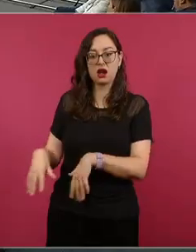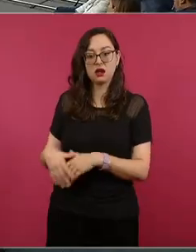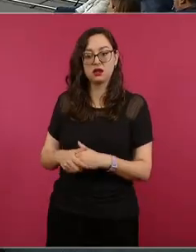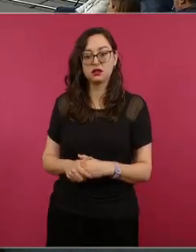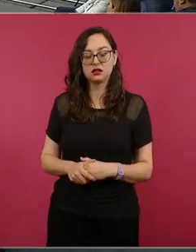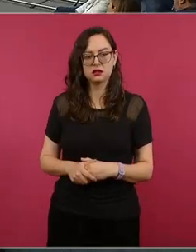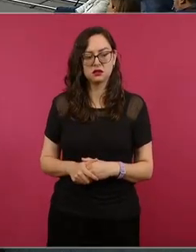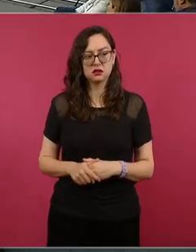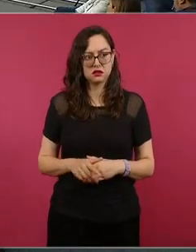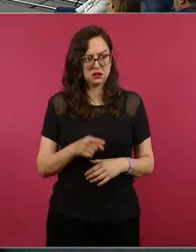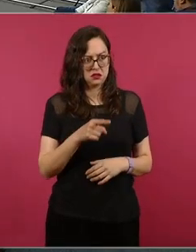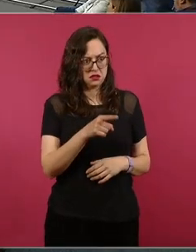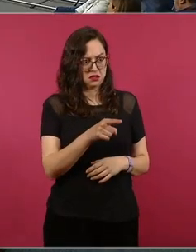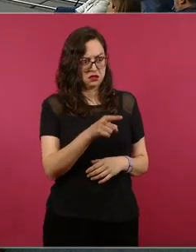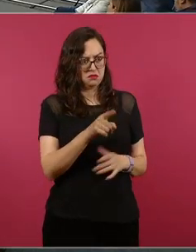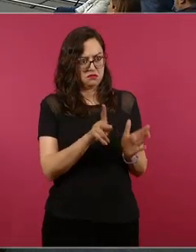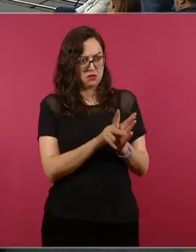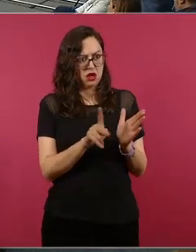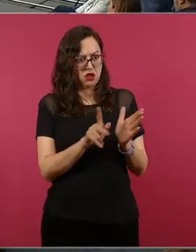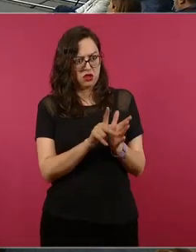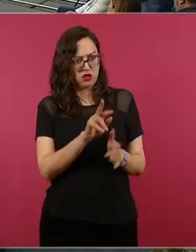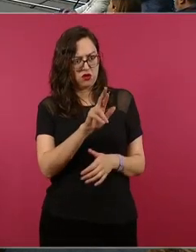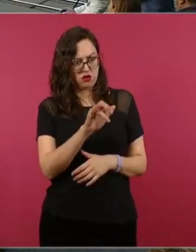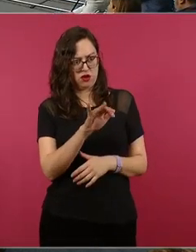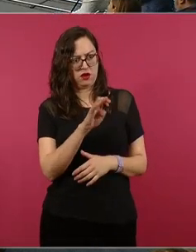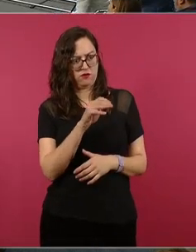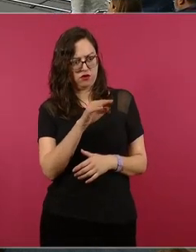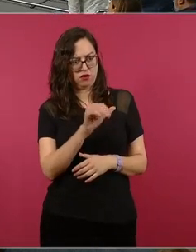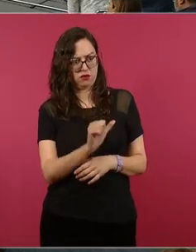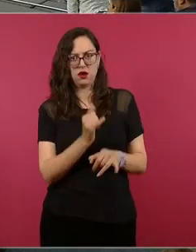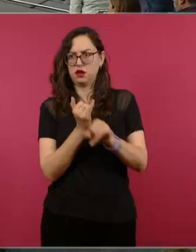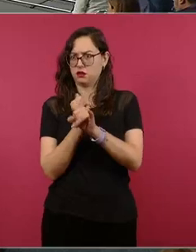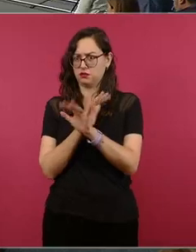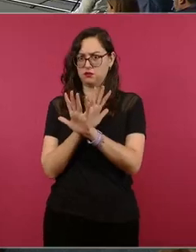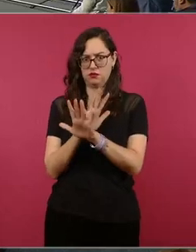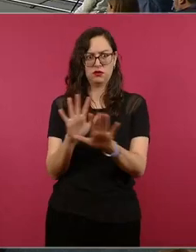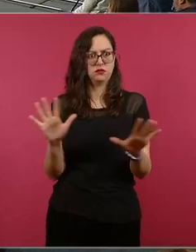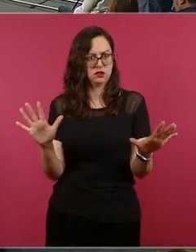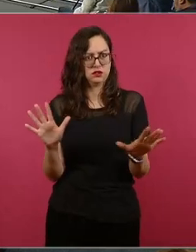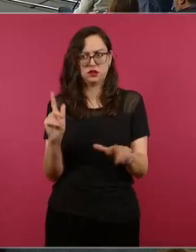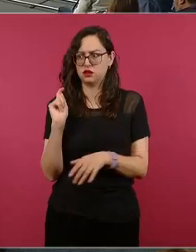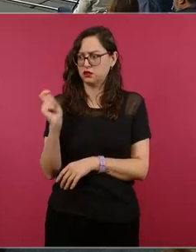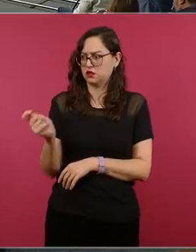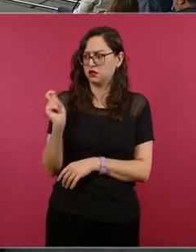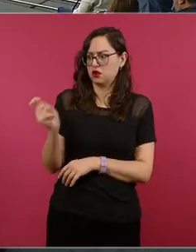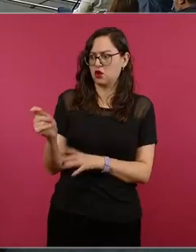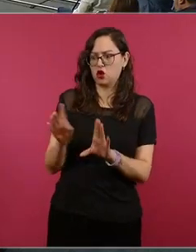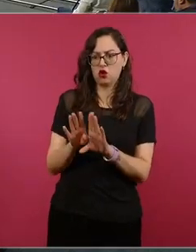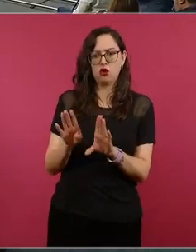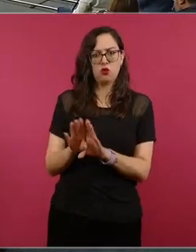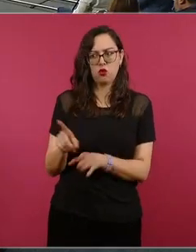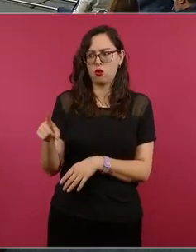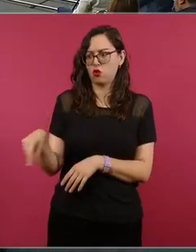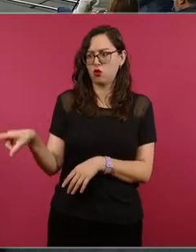aparece en el Reforma, ¿no? Un reportaje de cómo sucedieron